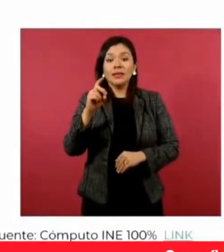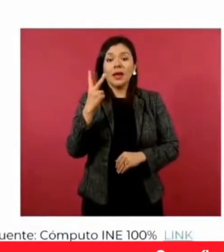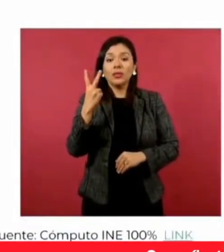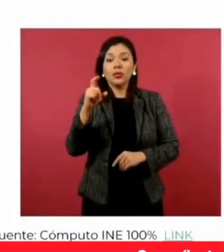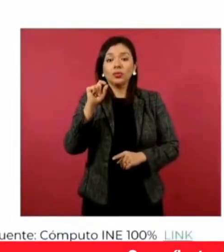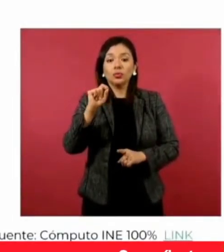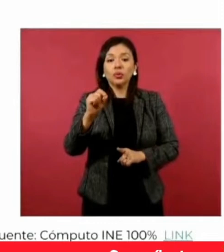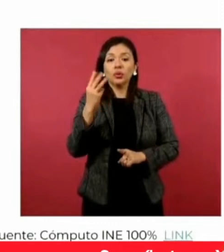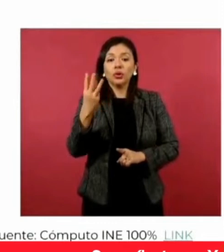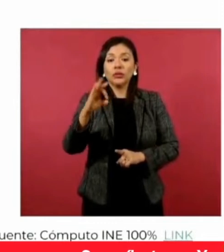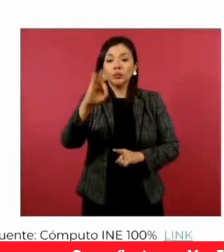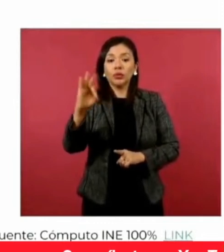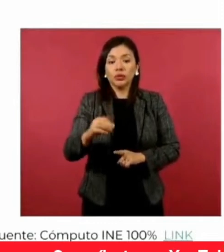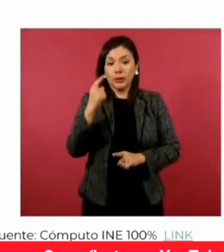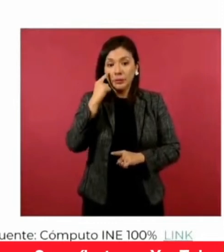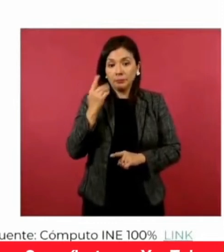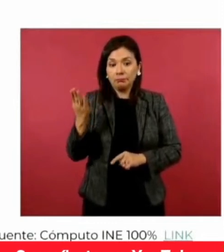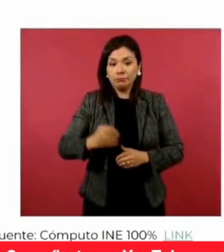32.3%.